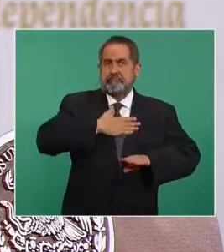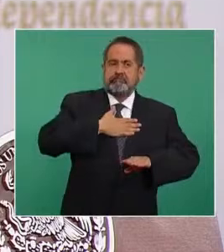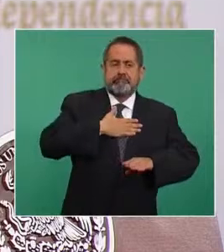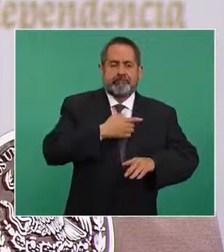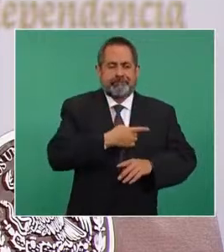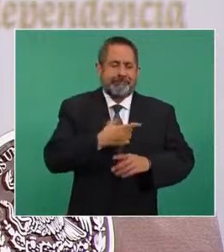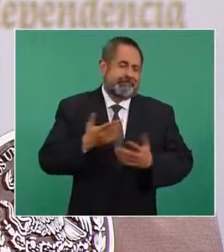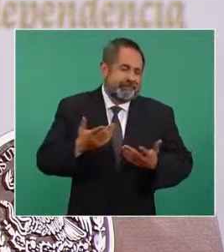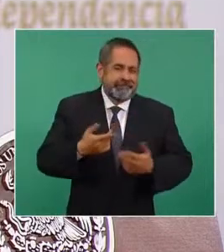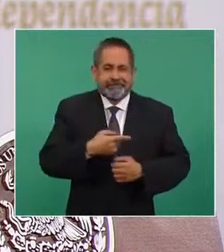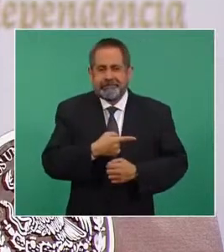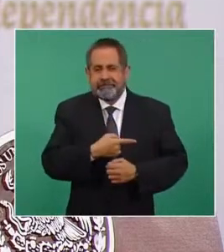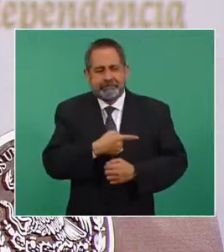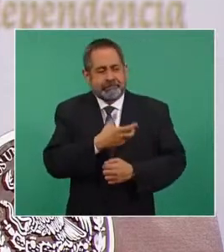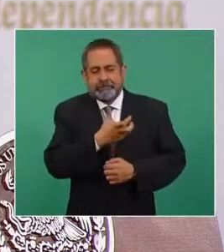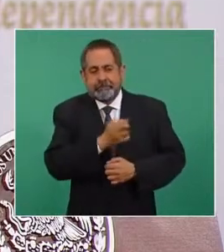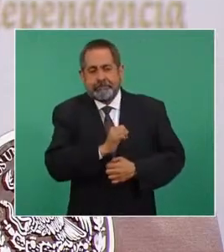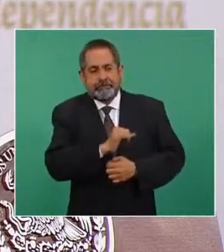y